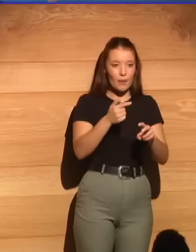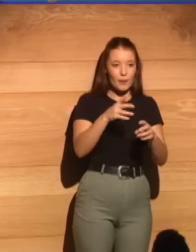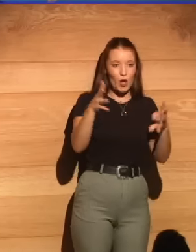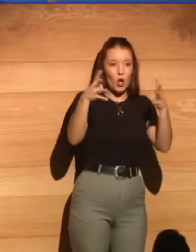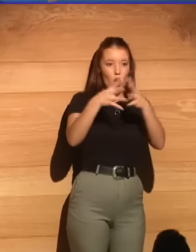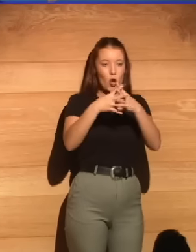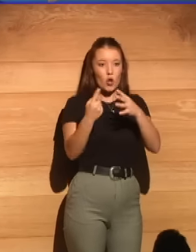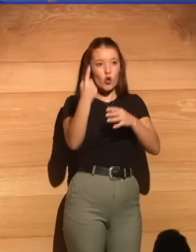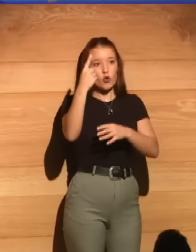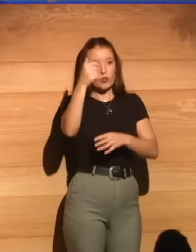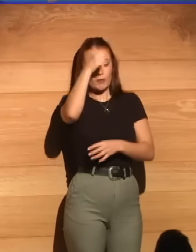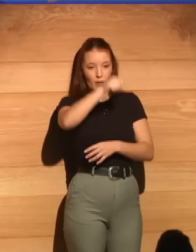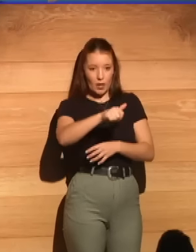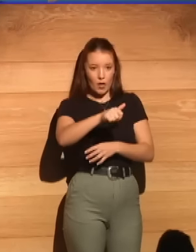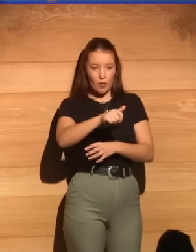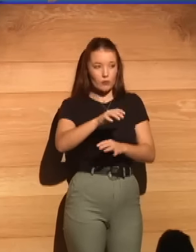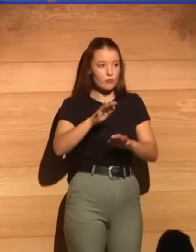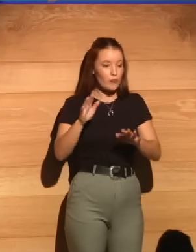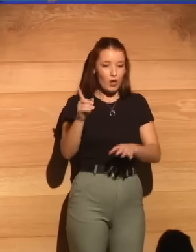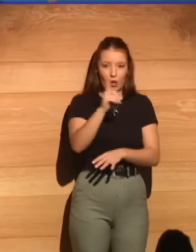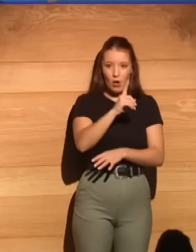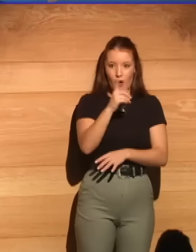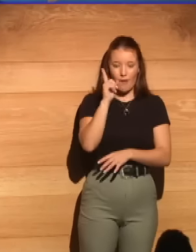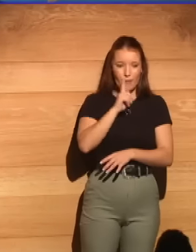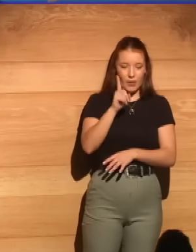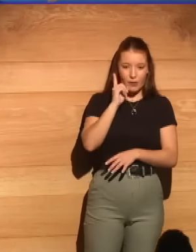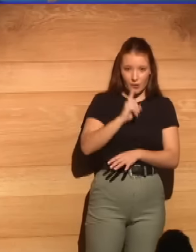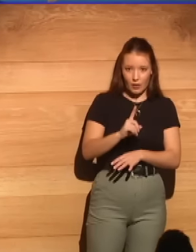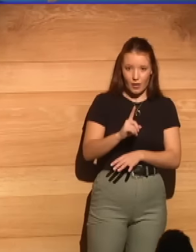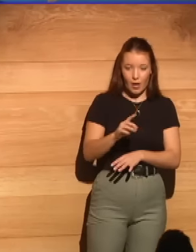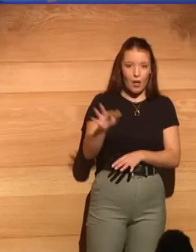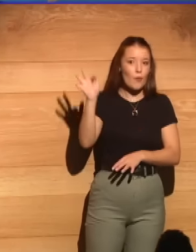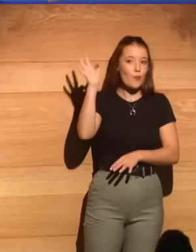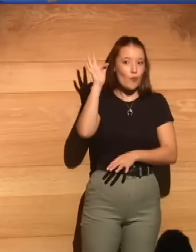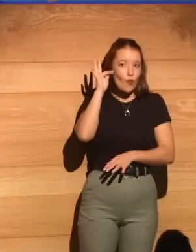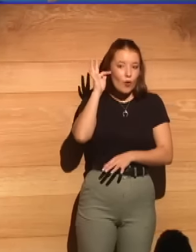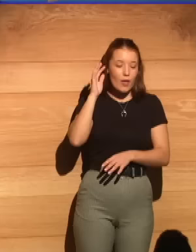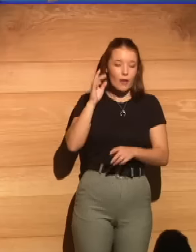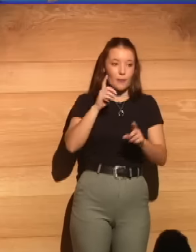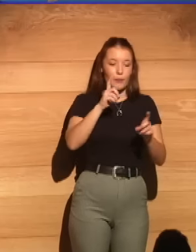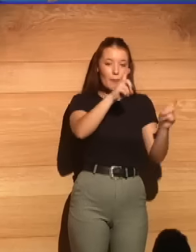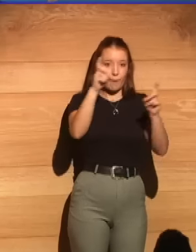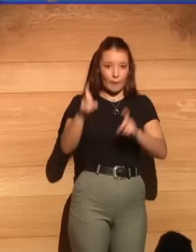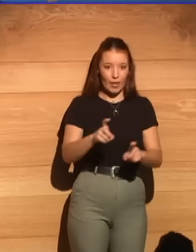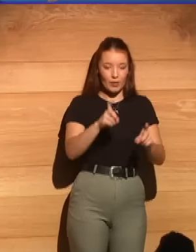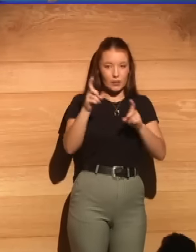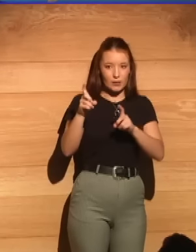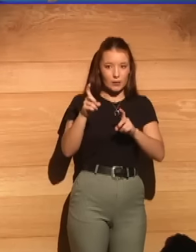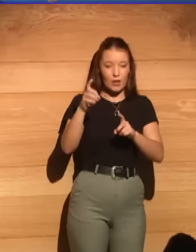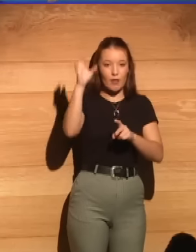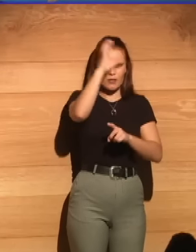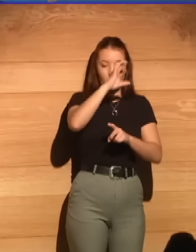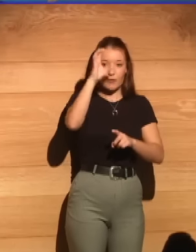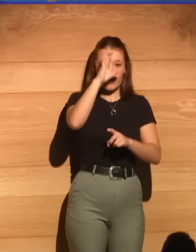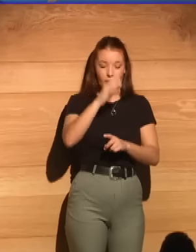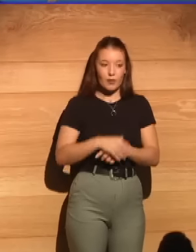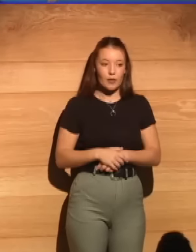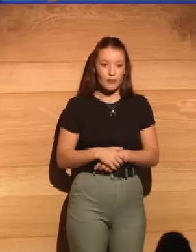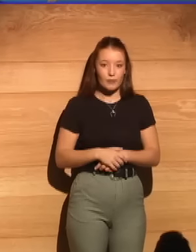muy innovadora, gallega, maestra, científica, y decidió que para que los niños aprendieran mejor, les hizo un